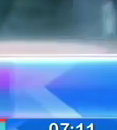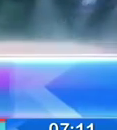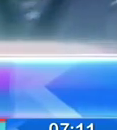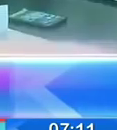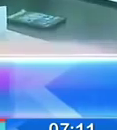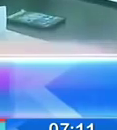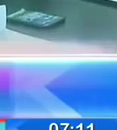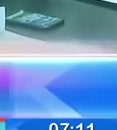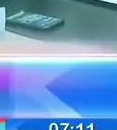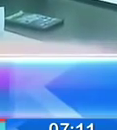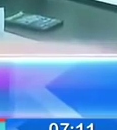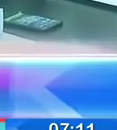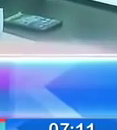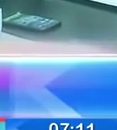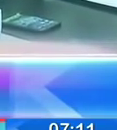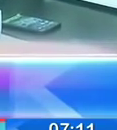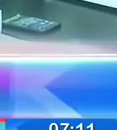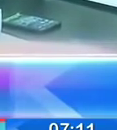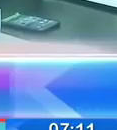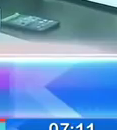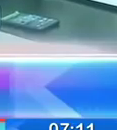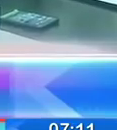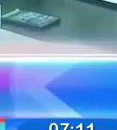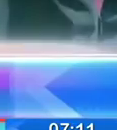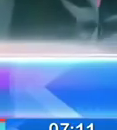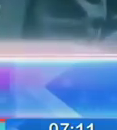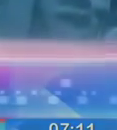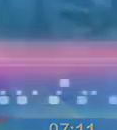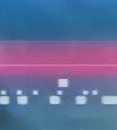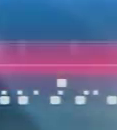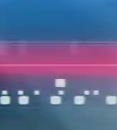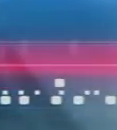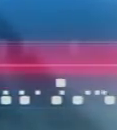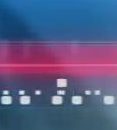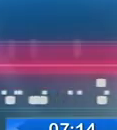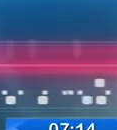de octubre. Ya regresamos con esta información.